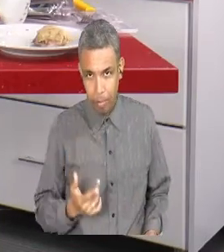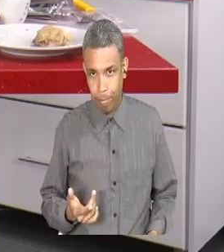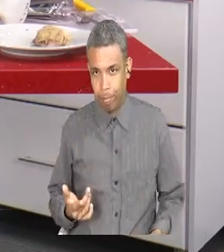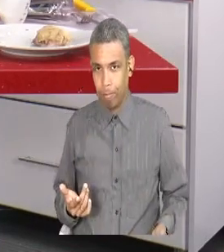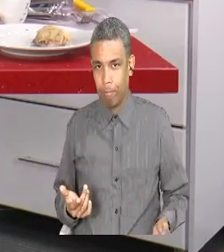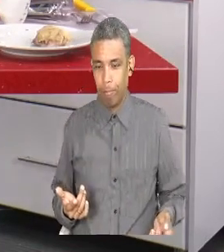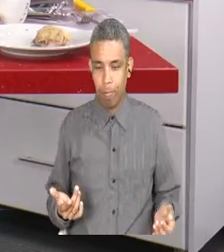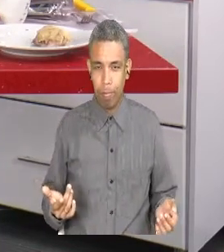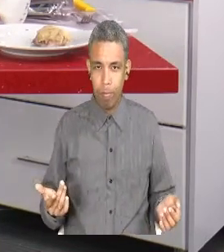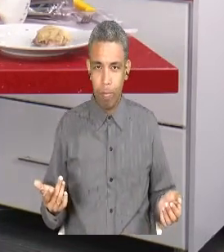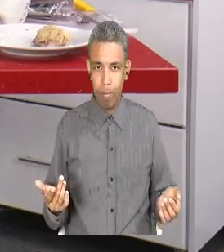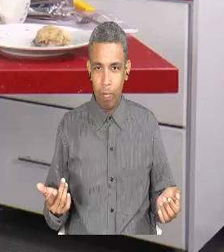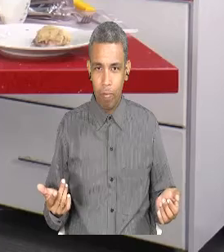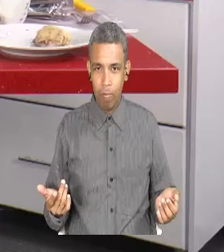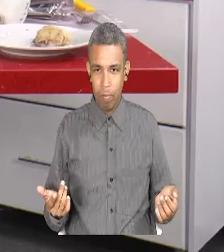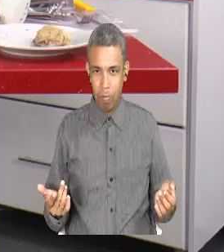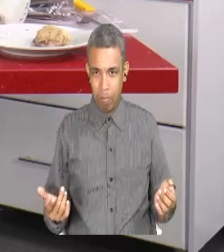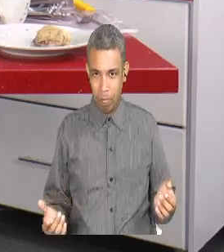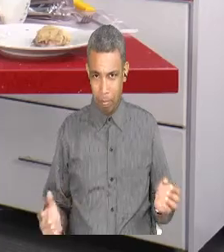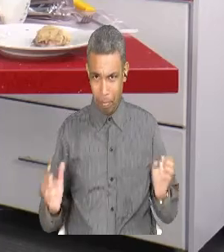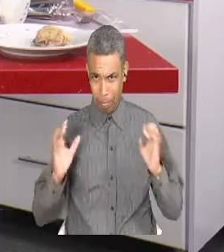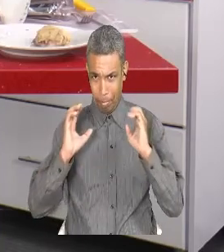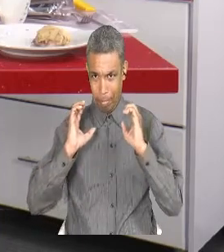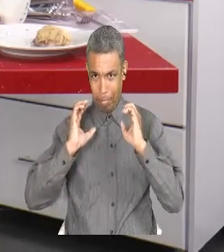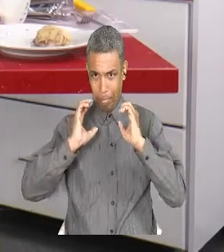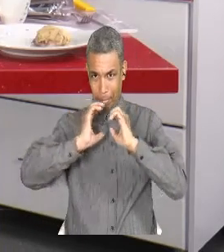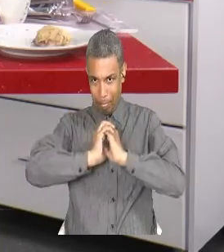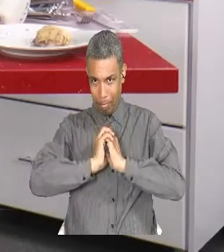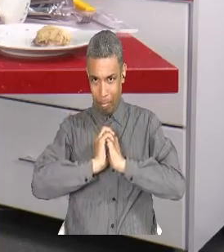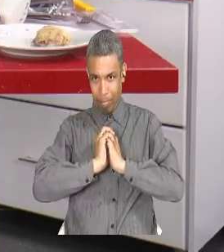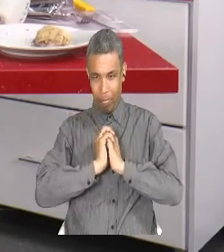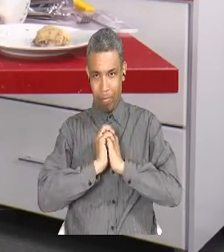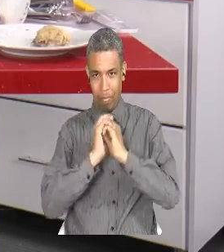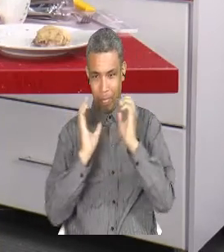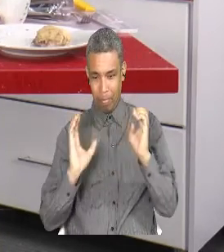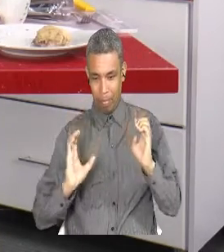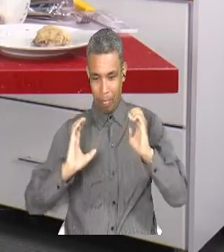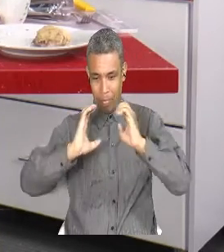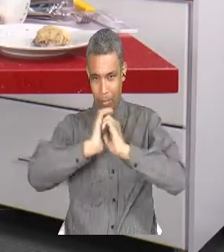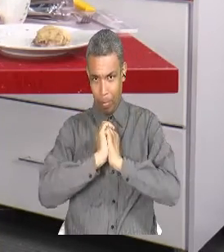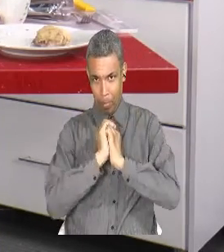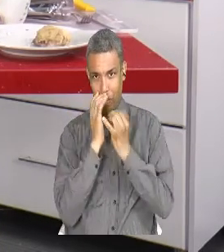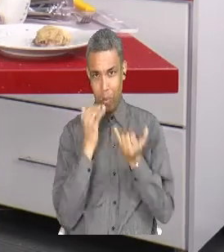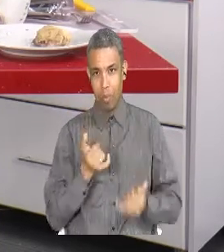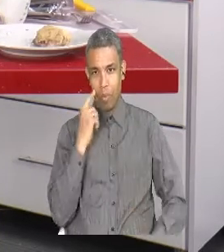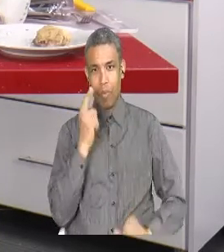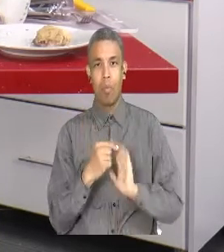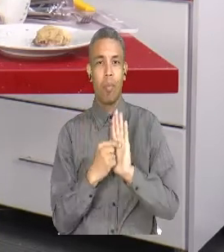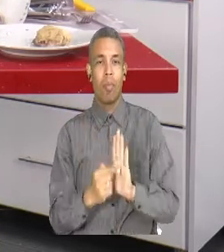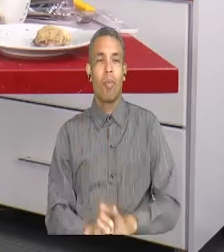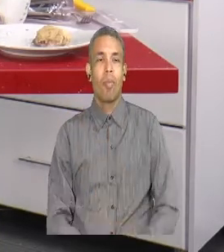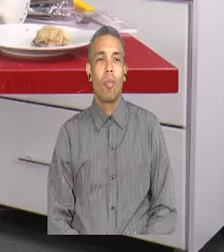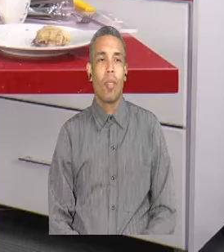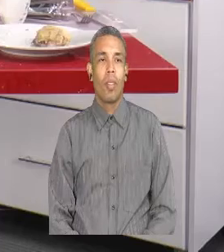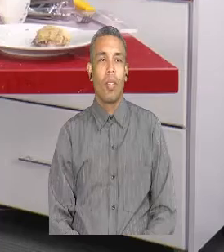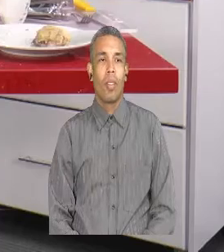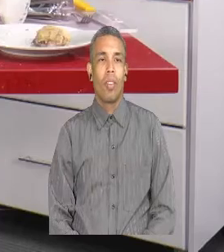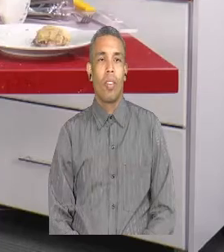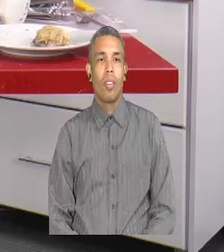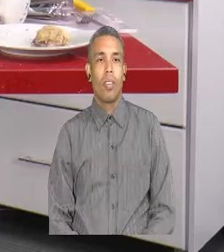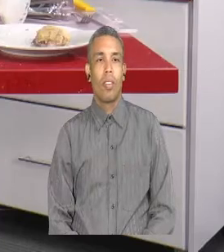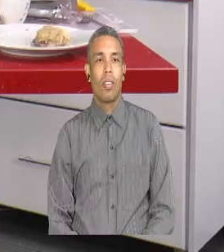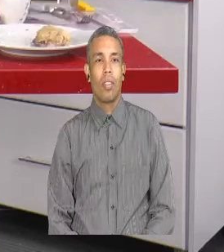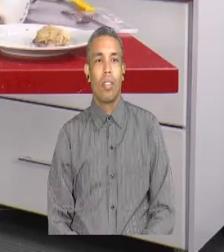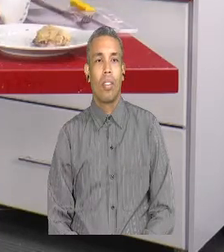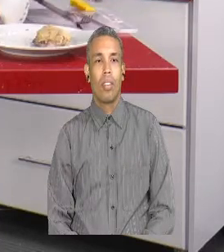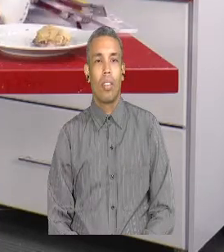aquí. Permítame. Nos quedó alguna fuga, entonces de causa que el helado salga. Por eso